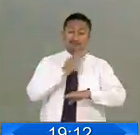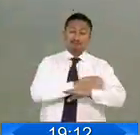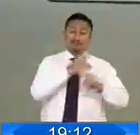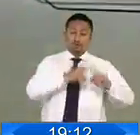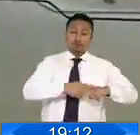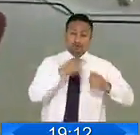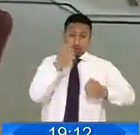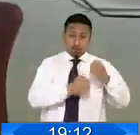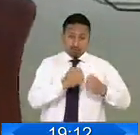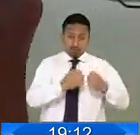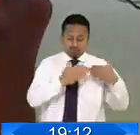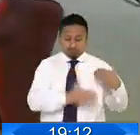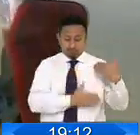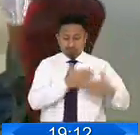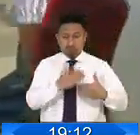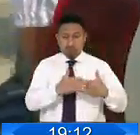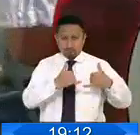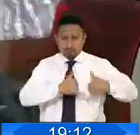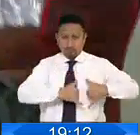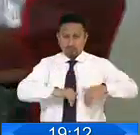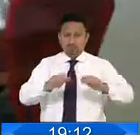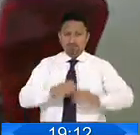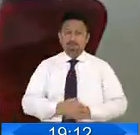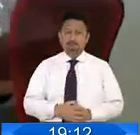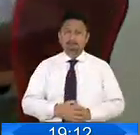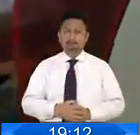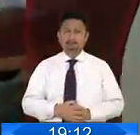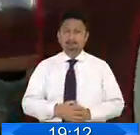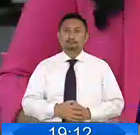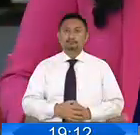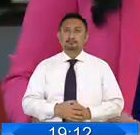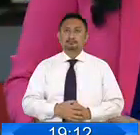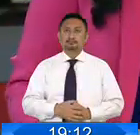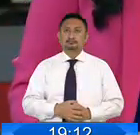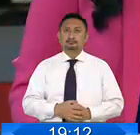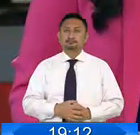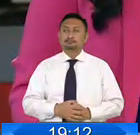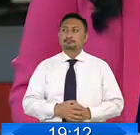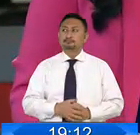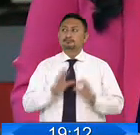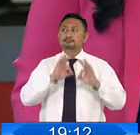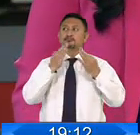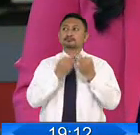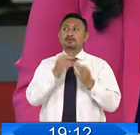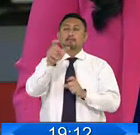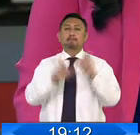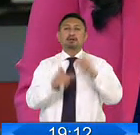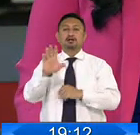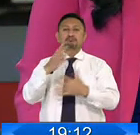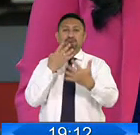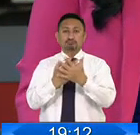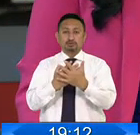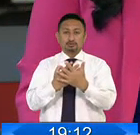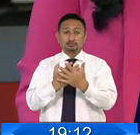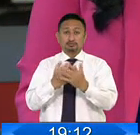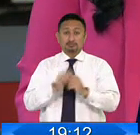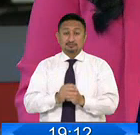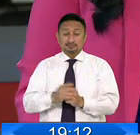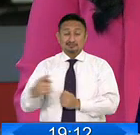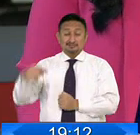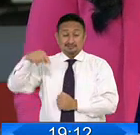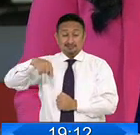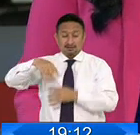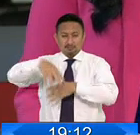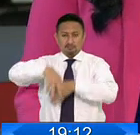los disturbios. Informó Celeste Dueñas. Los familiares de personas privadas de libertad protagonizaron